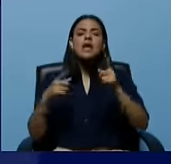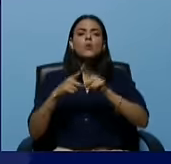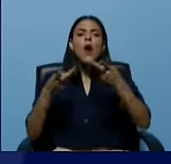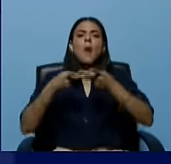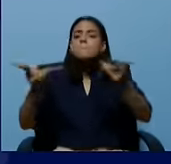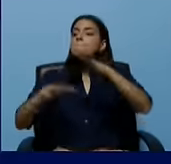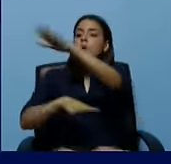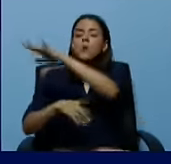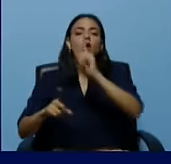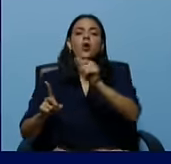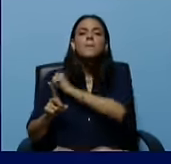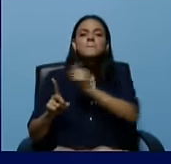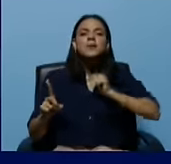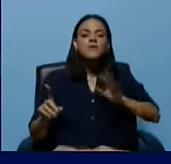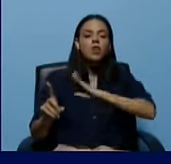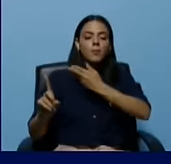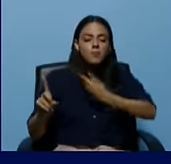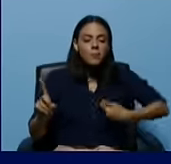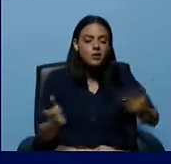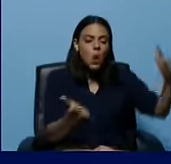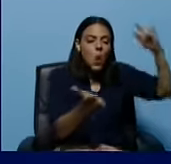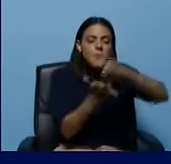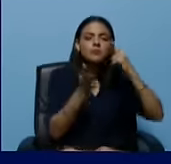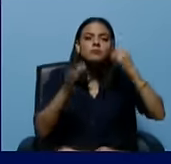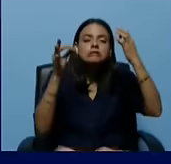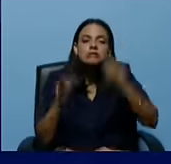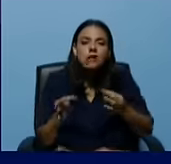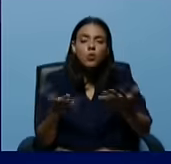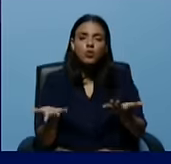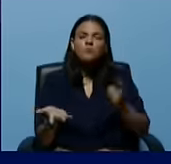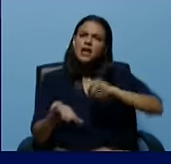del aeropuerto. En conclusión,